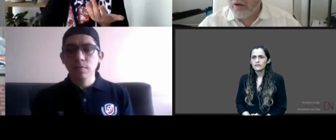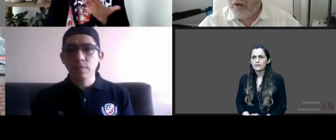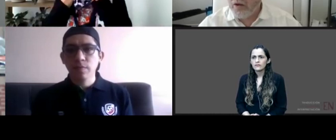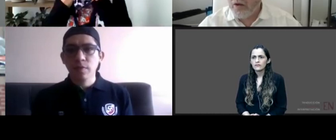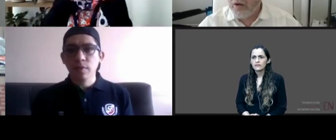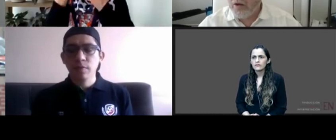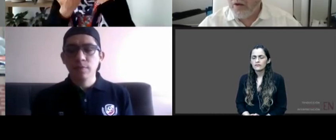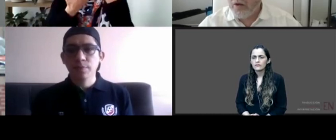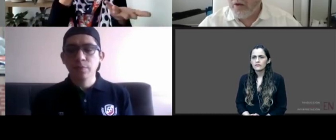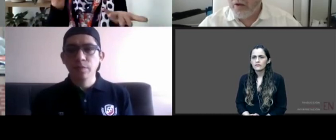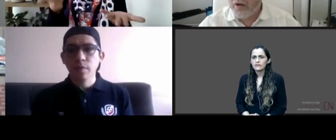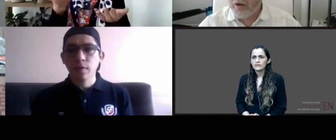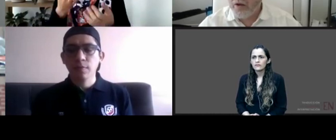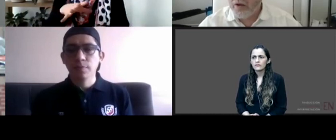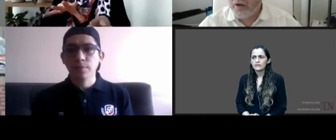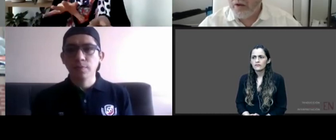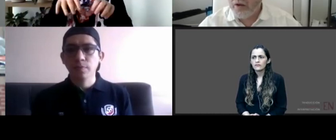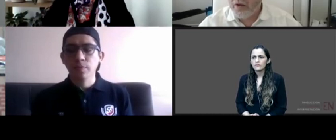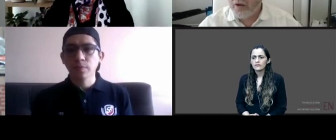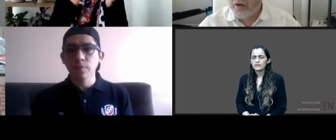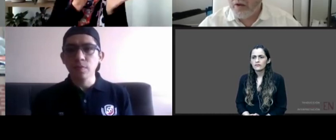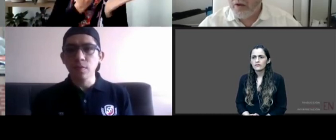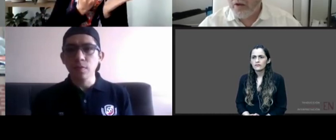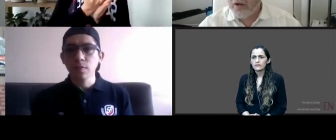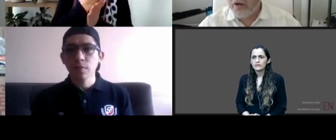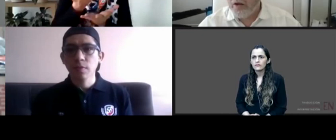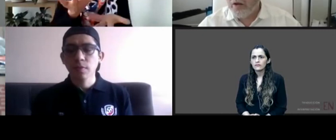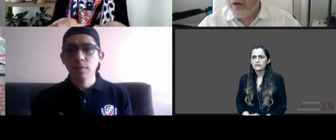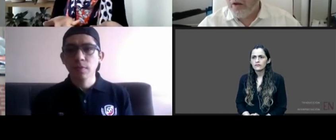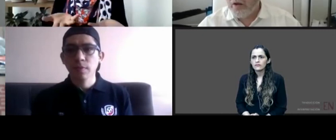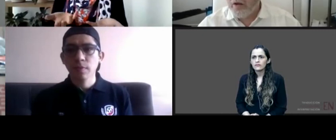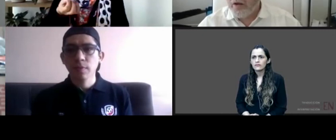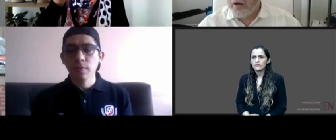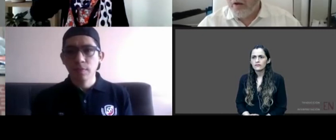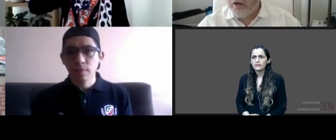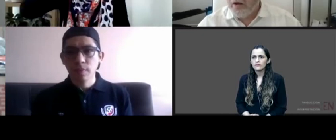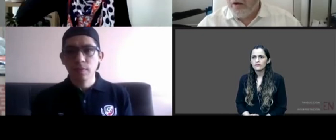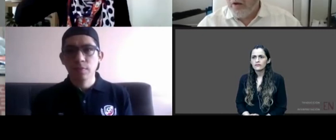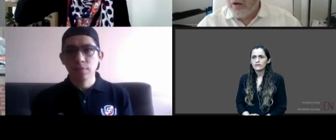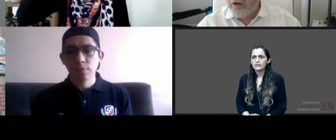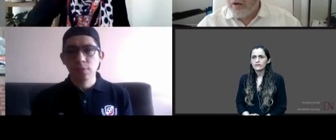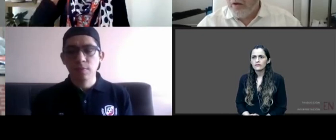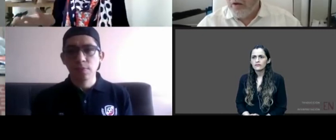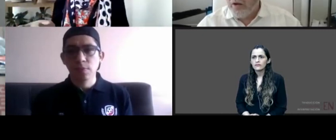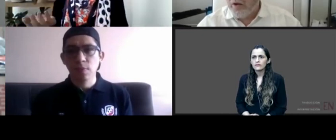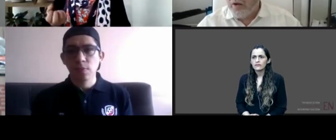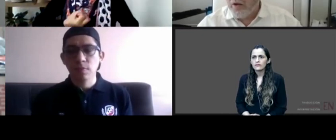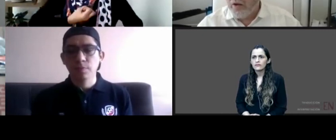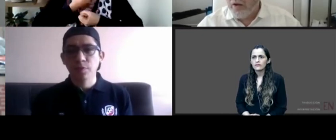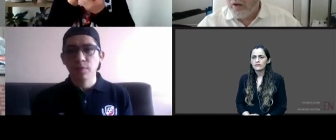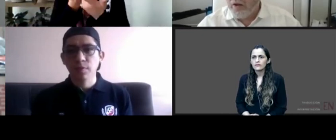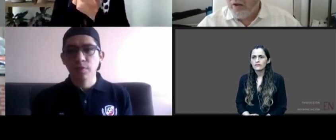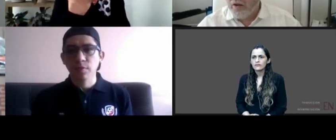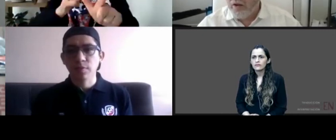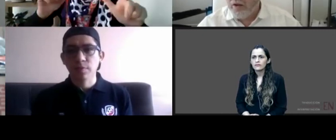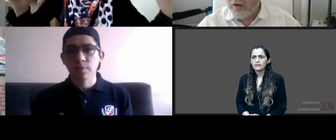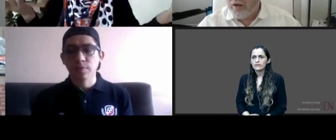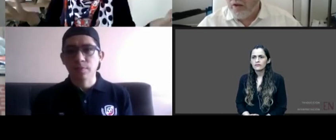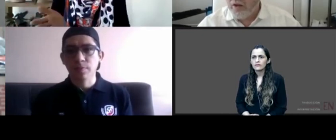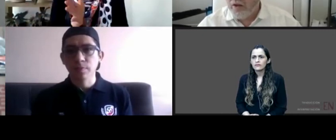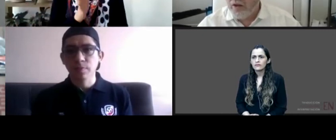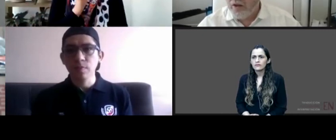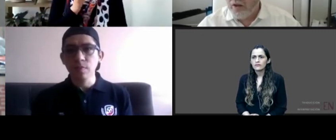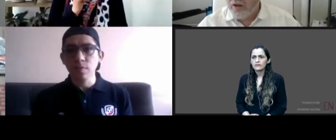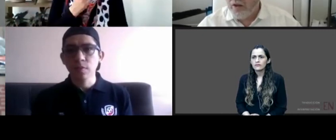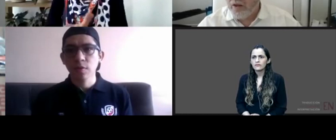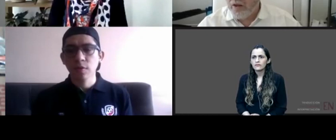plena como la podría tener alguna persona que comparte el mismo código, ¿no? A través de esta comunicación, además,